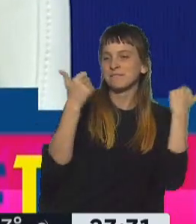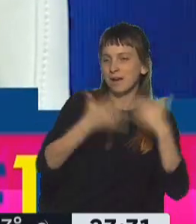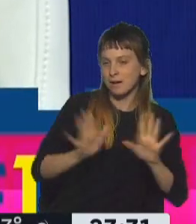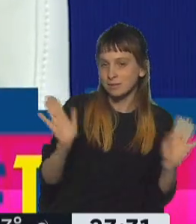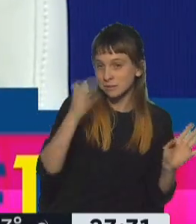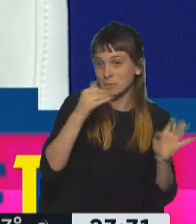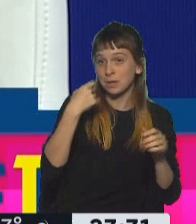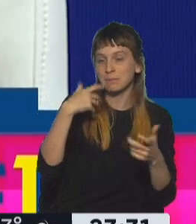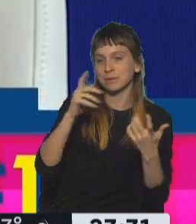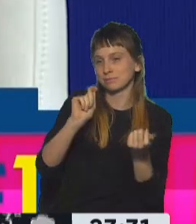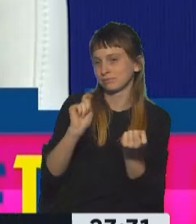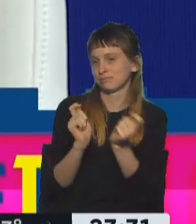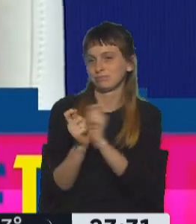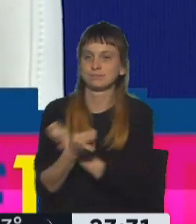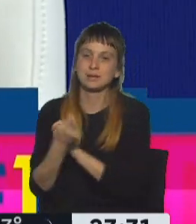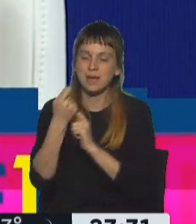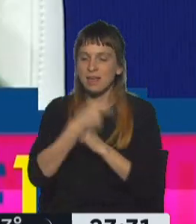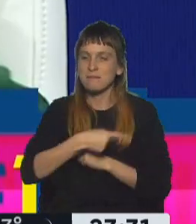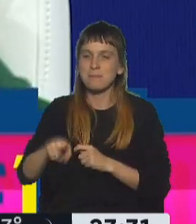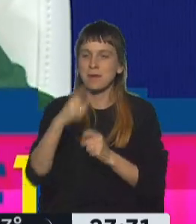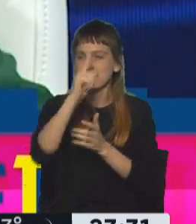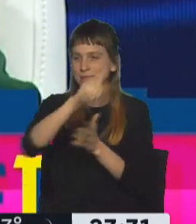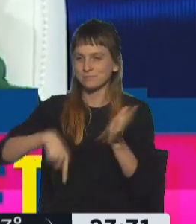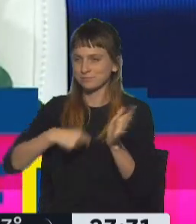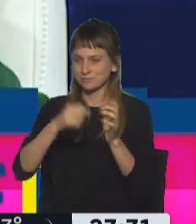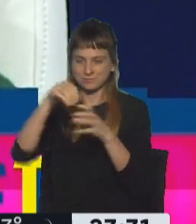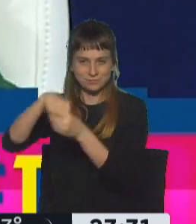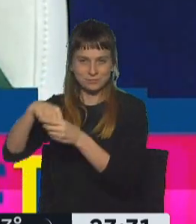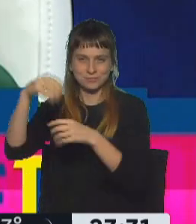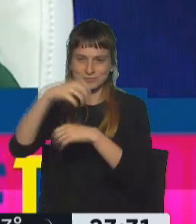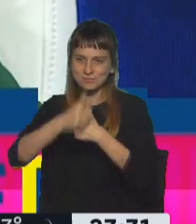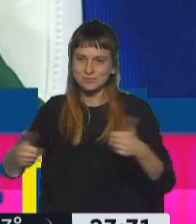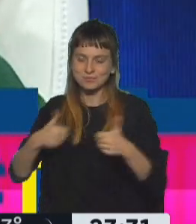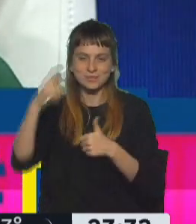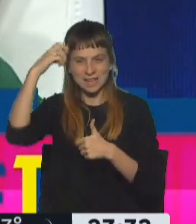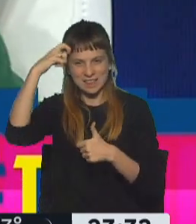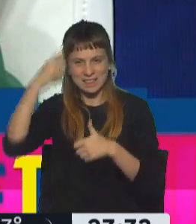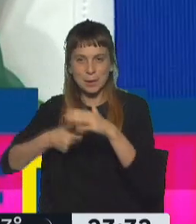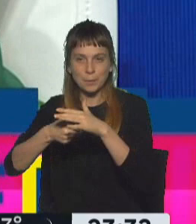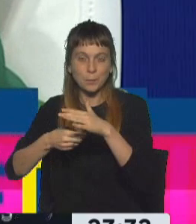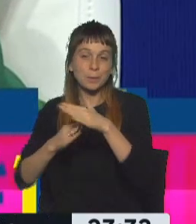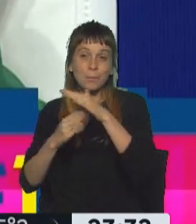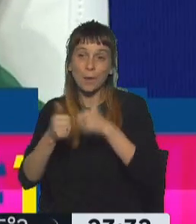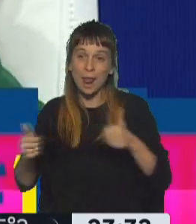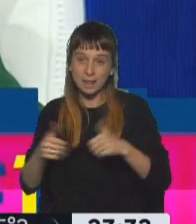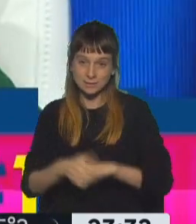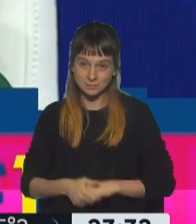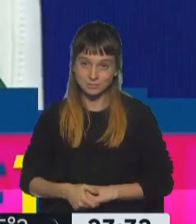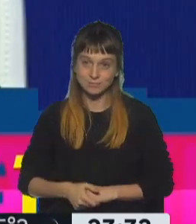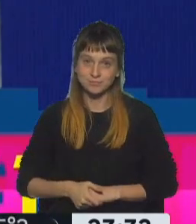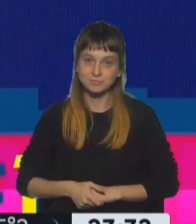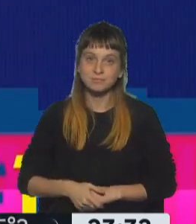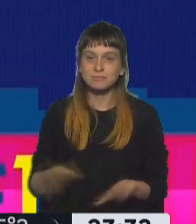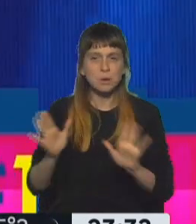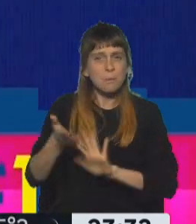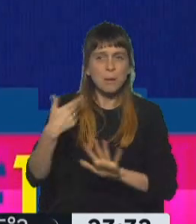en los tribunales. Pero la verdad que es esa, ¿no? No debería ser así. Por lo menos la política no fue así